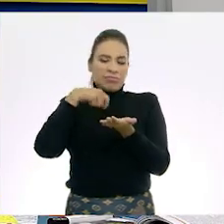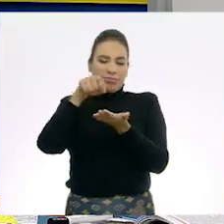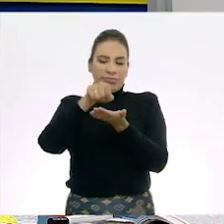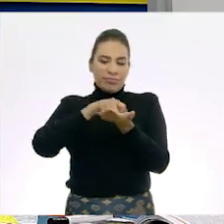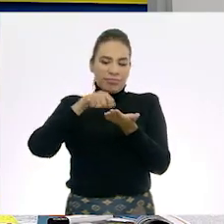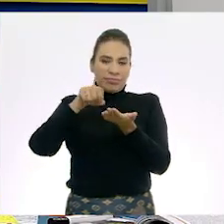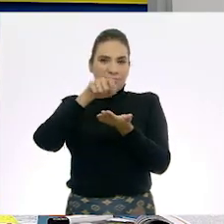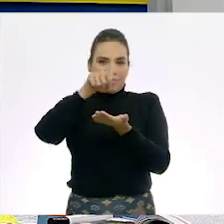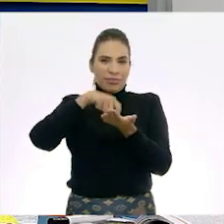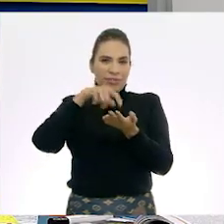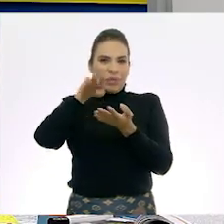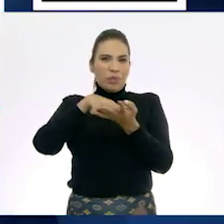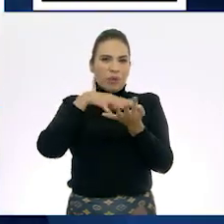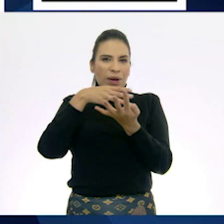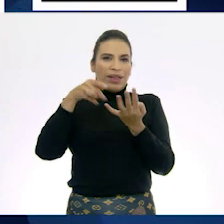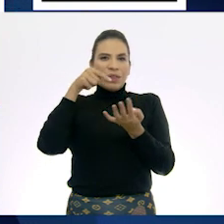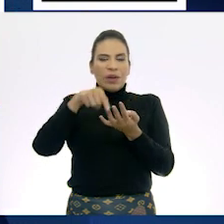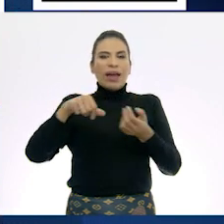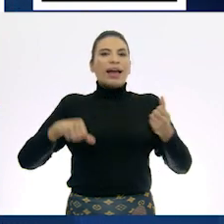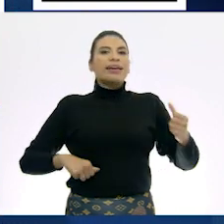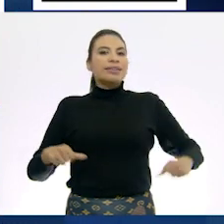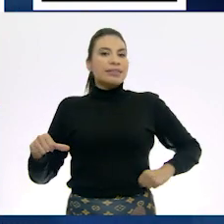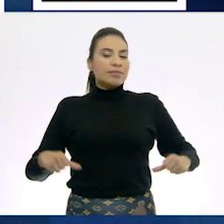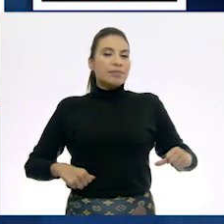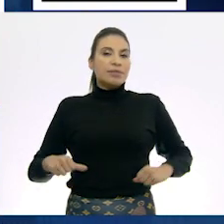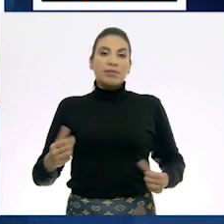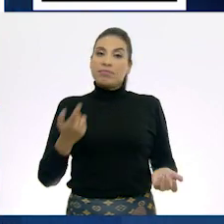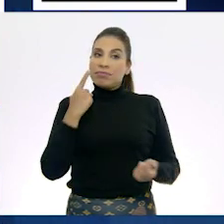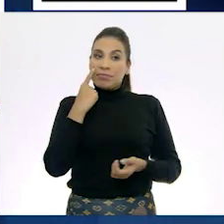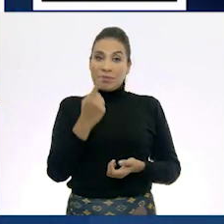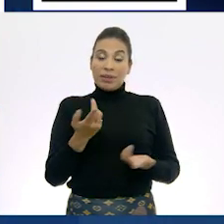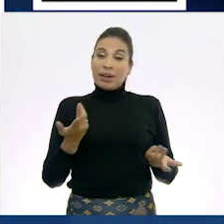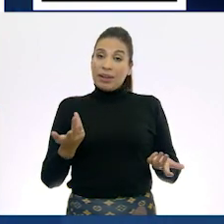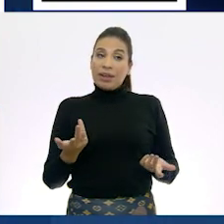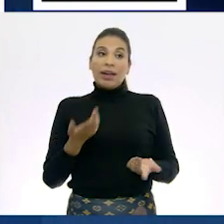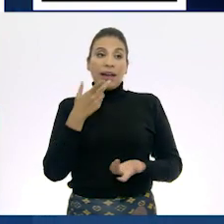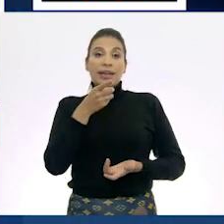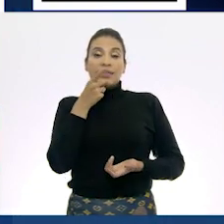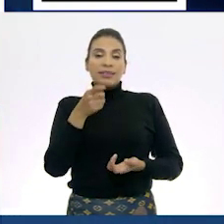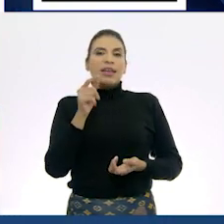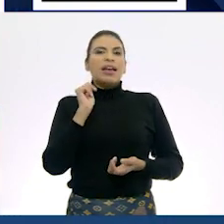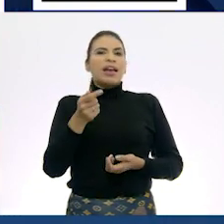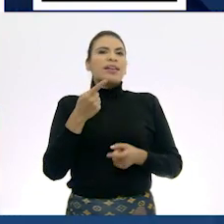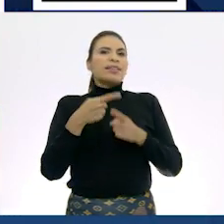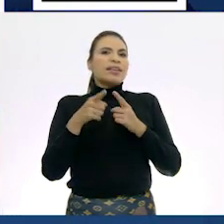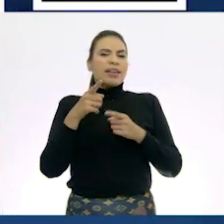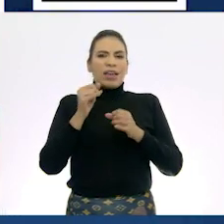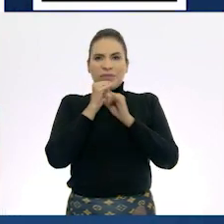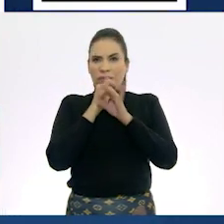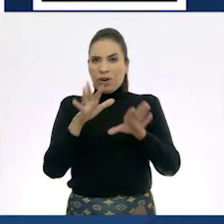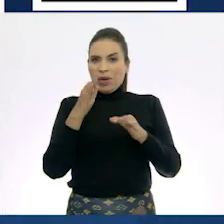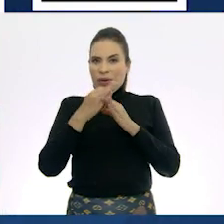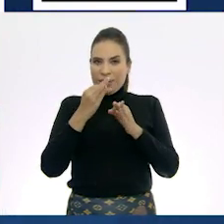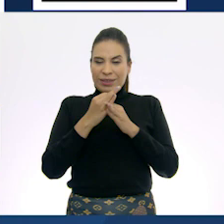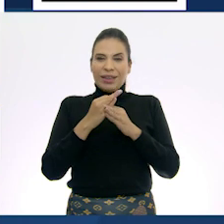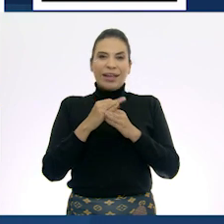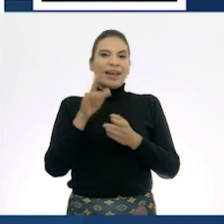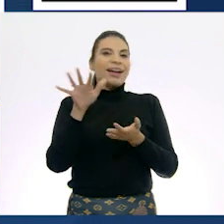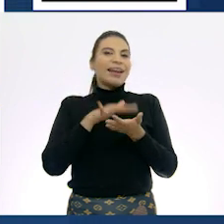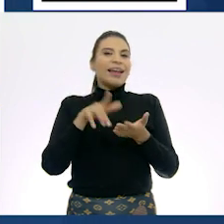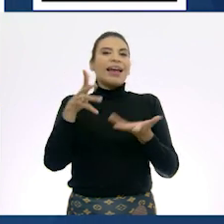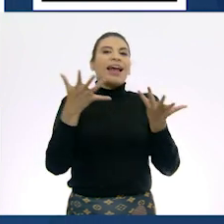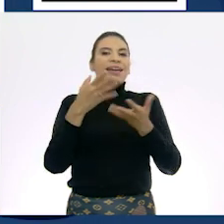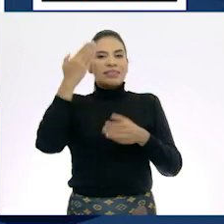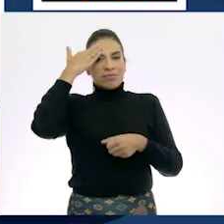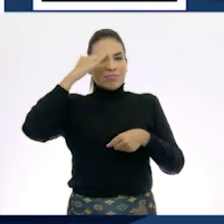los cuadritos que me estaban pidiendo en la actividad. Y mira, como puedes ver, ahí dice, de acuerdo con la información que acabas de leer,